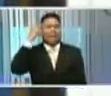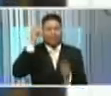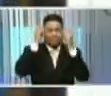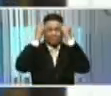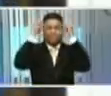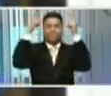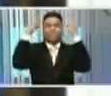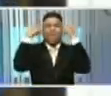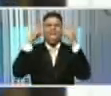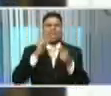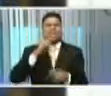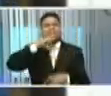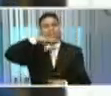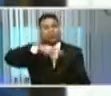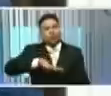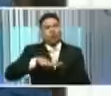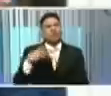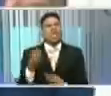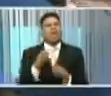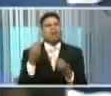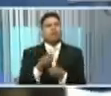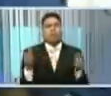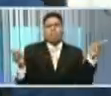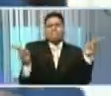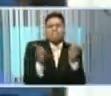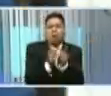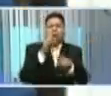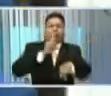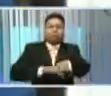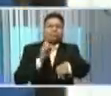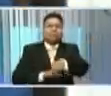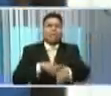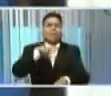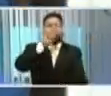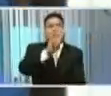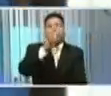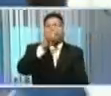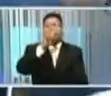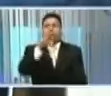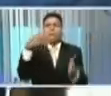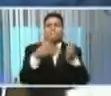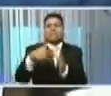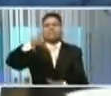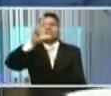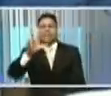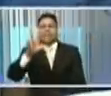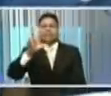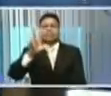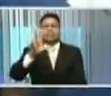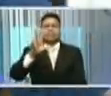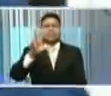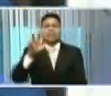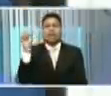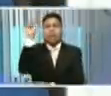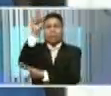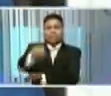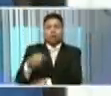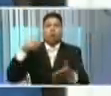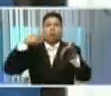historia de cómo en un breve tiempo del 2003, una vez derrotados los golpes de